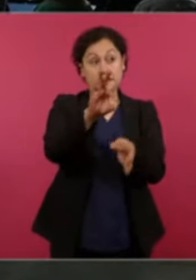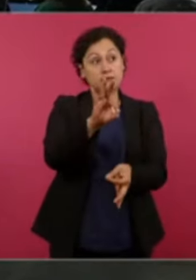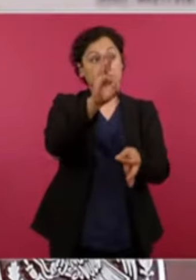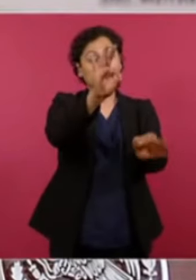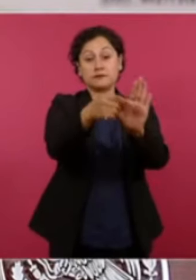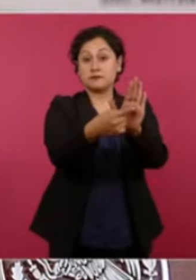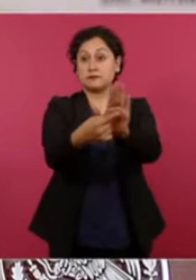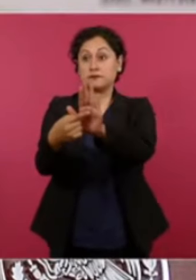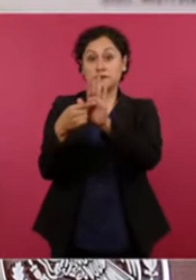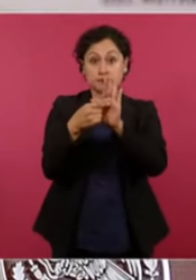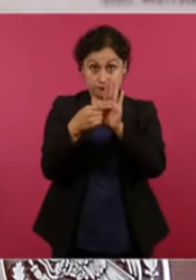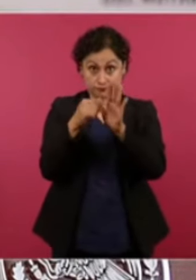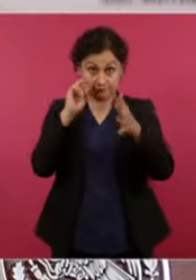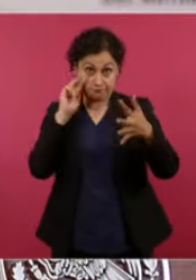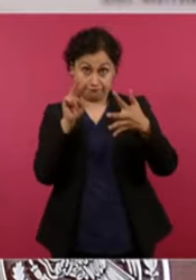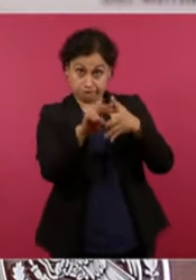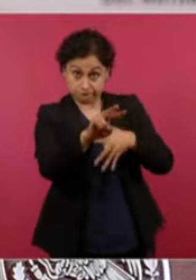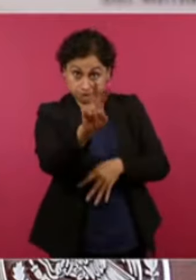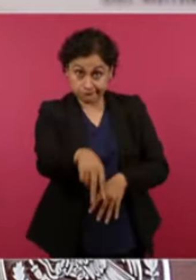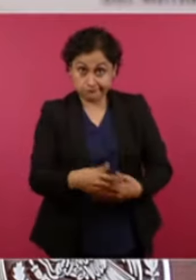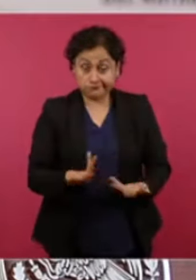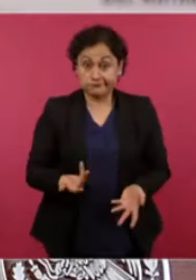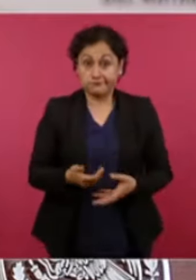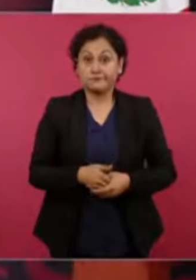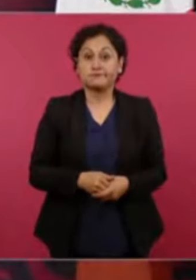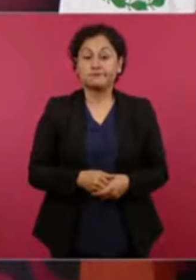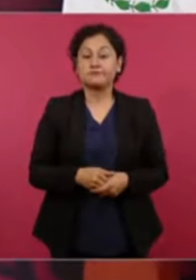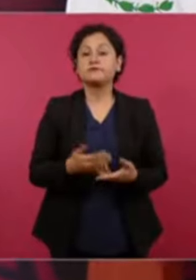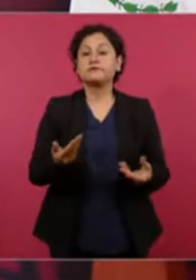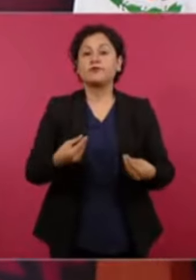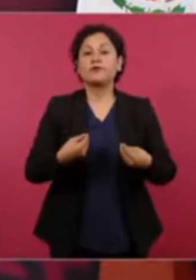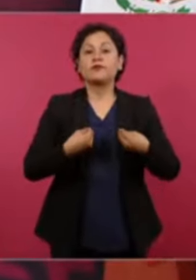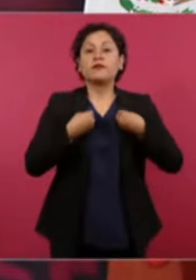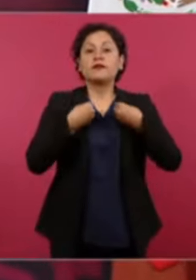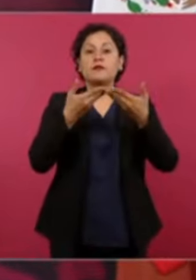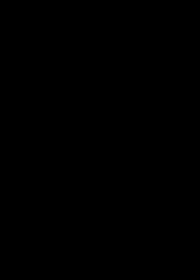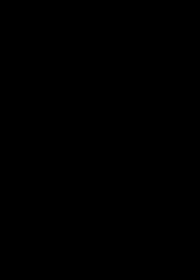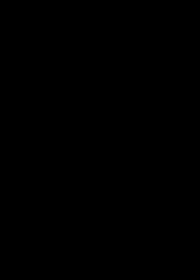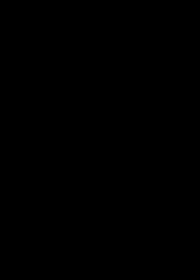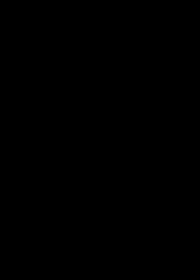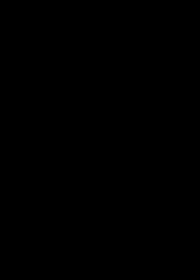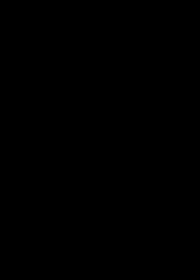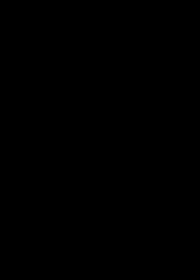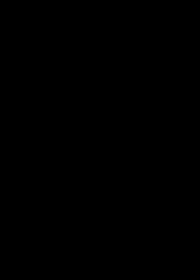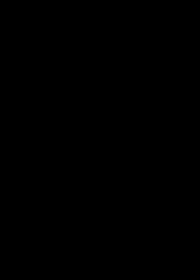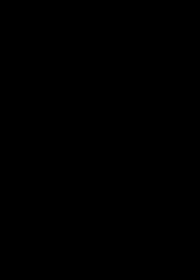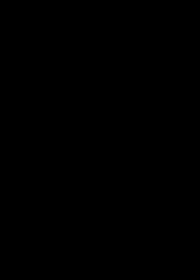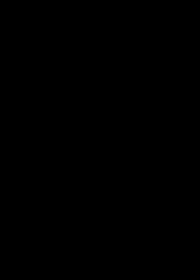el que la vida pública sea cada vez más pública.